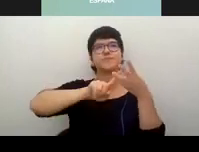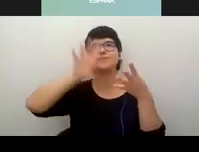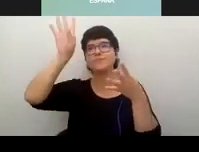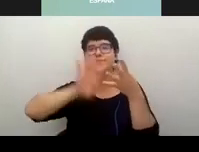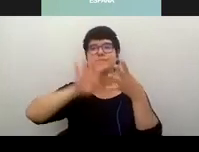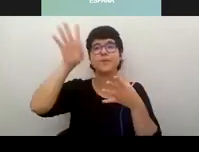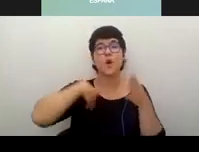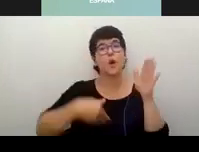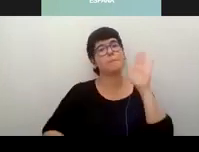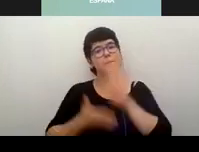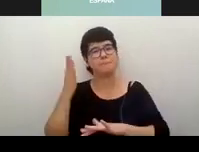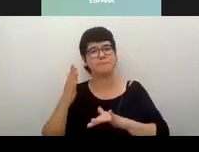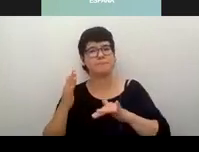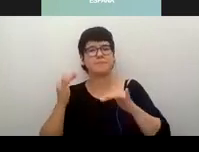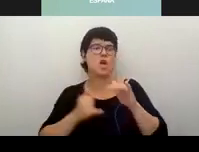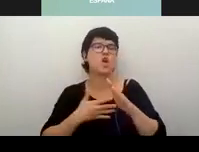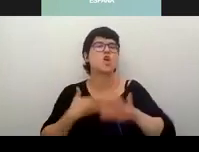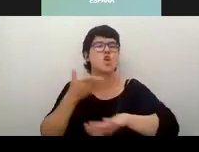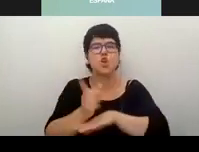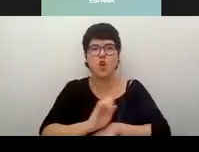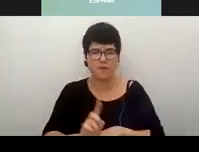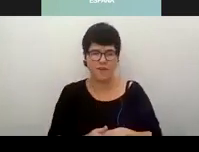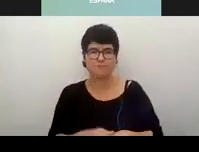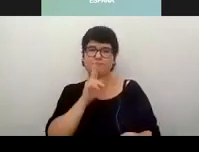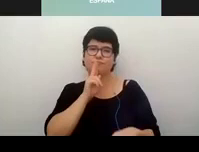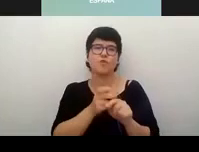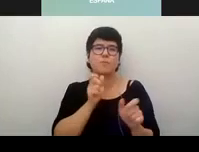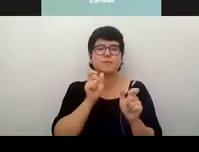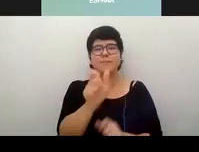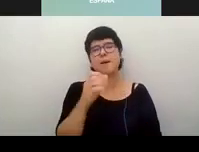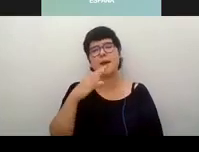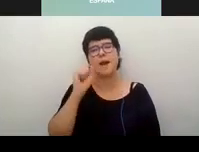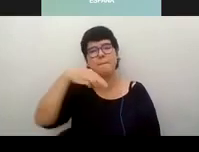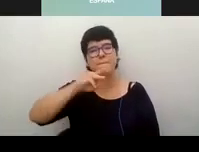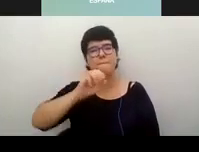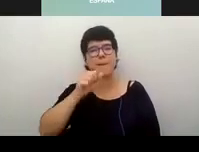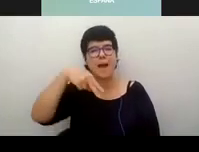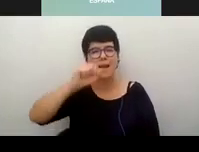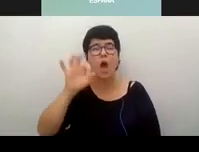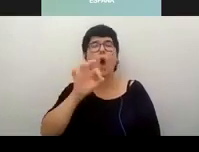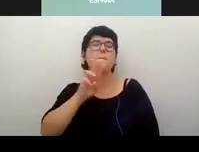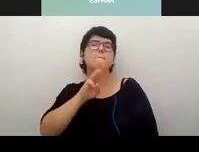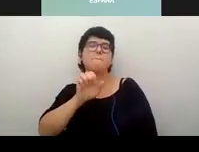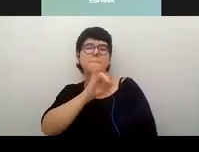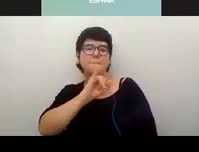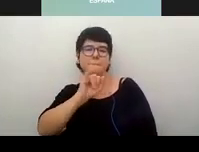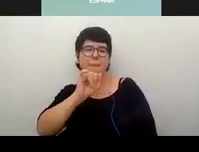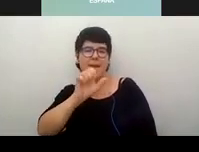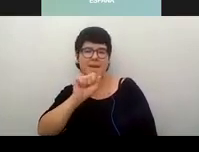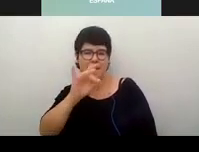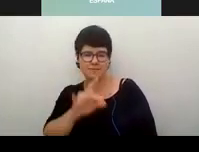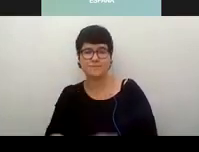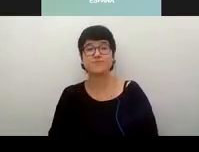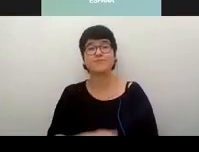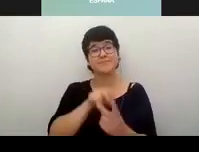campanas o pellas, dependiendo de la zona donde viviésemos, ¿no? Pues en el caso de la disbiosis, o sea, entendemos como